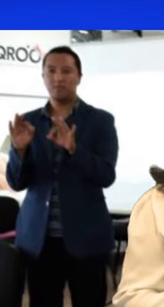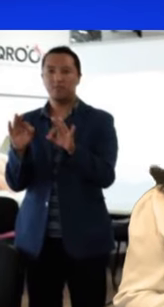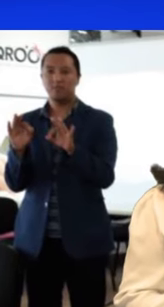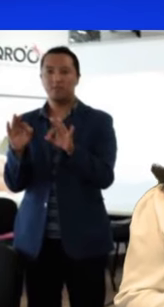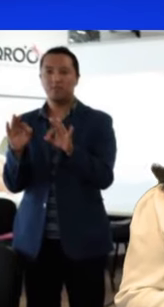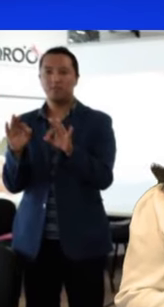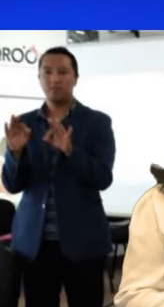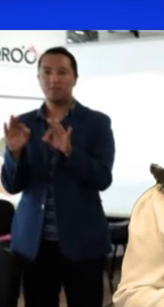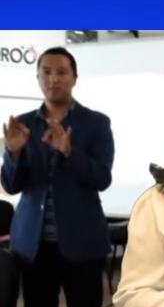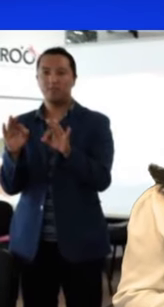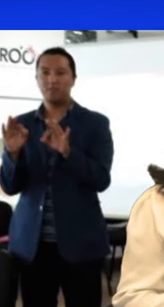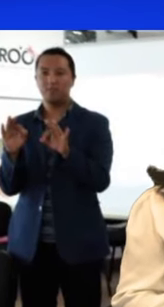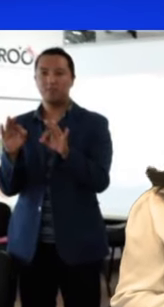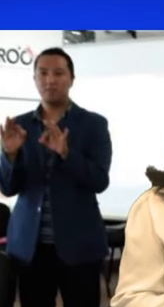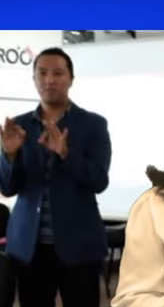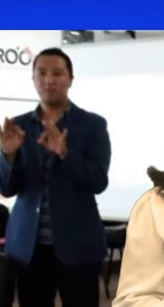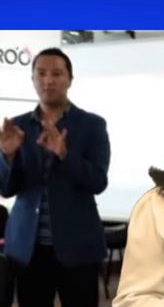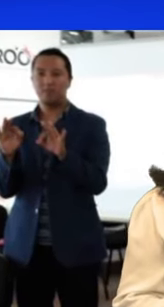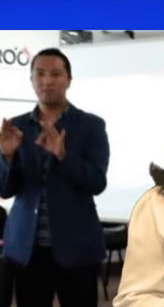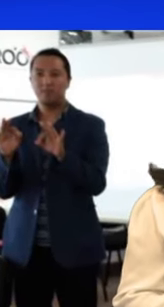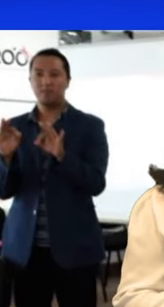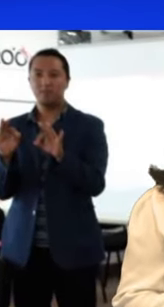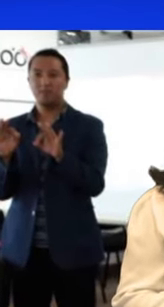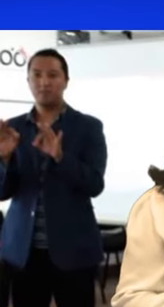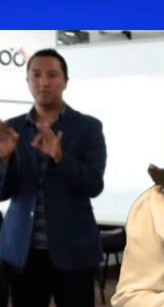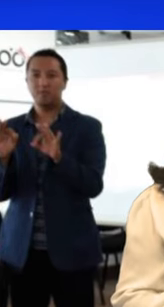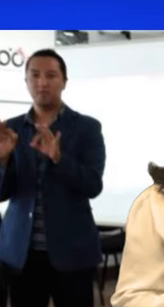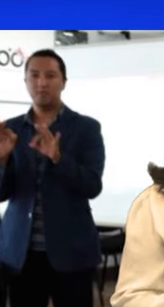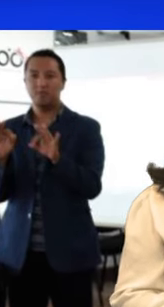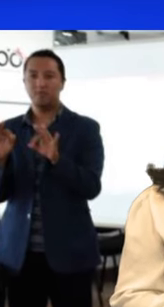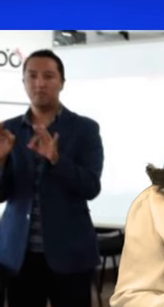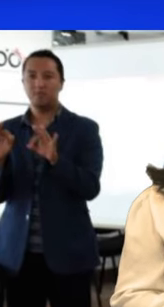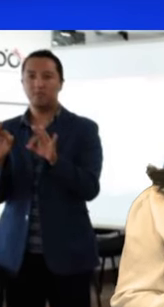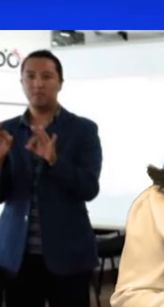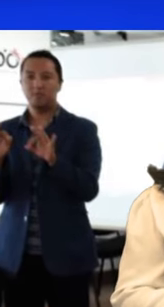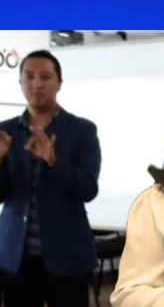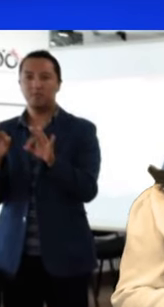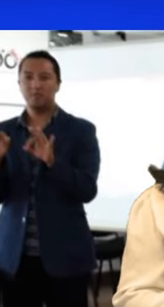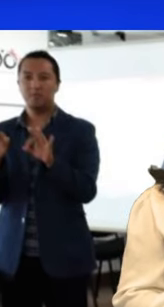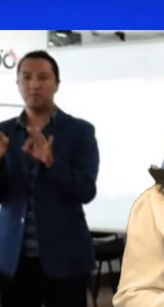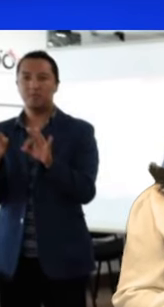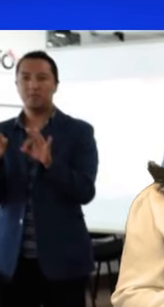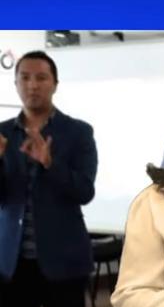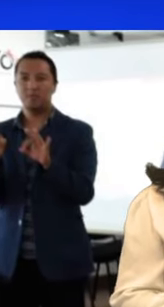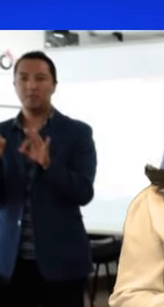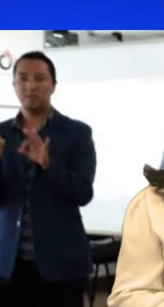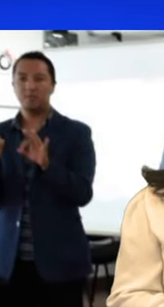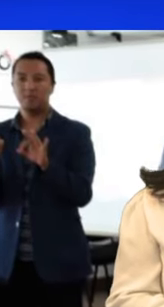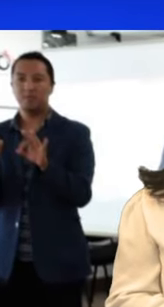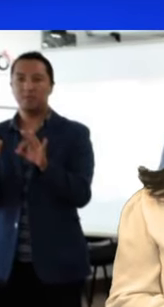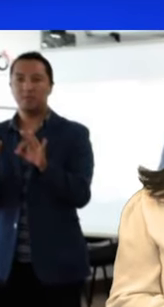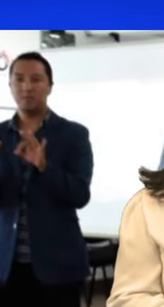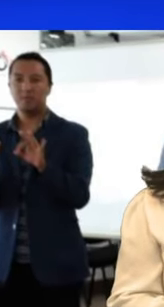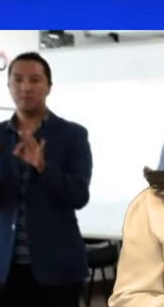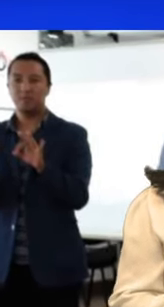discriminar por los rasgos faciales, color de piel, preferencias sexuales o por alguna discapacidad. Todas y